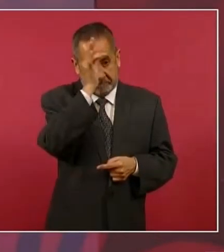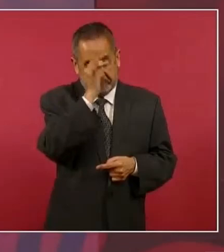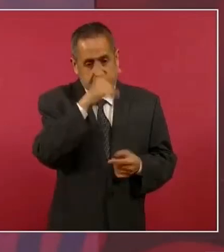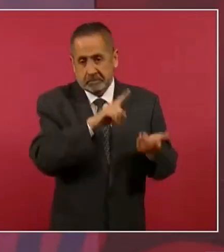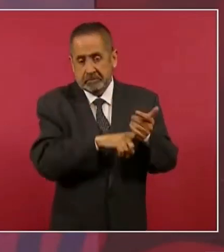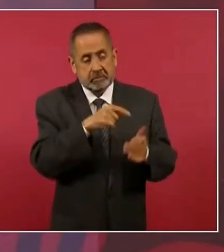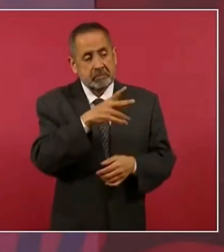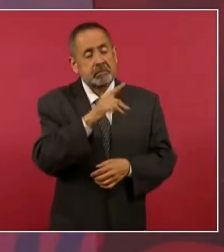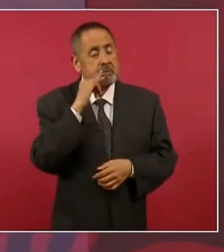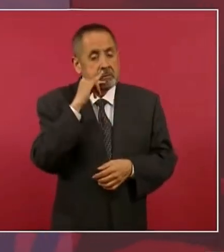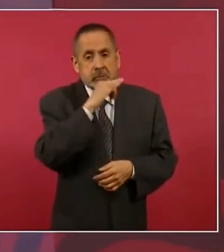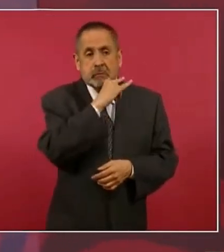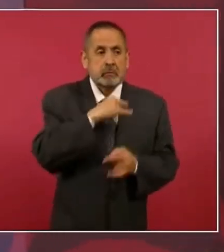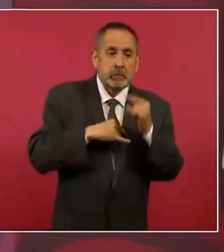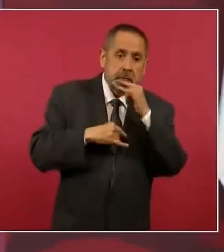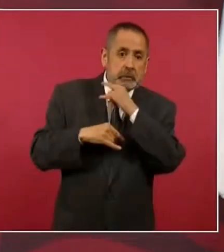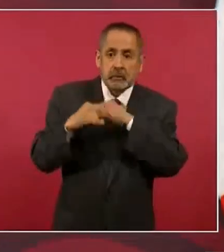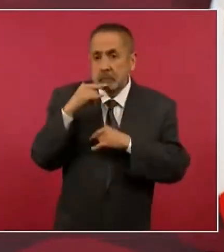Entonces,